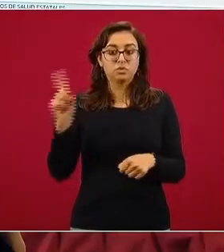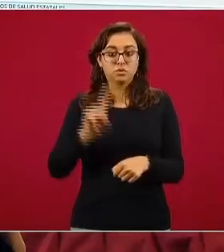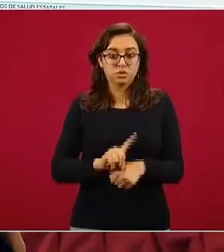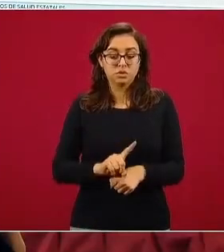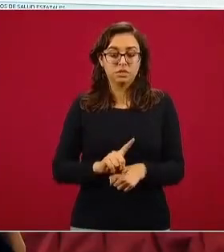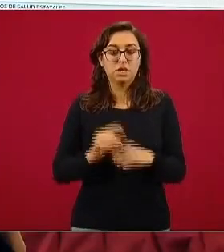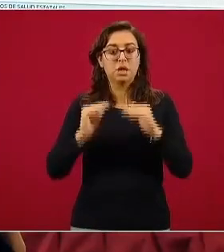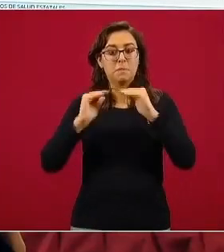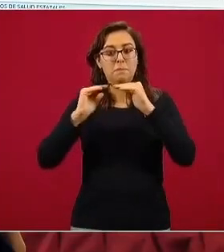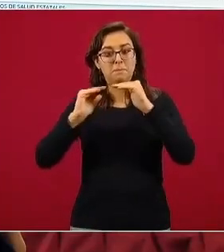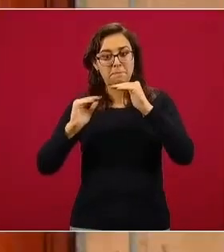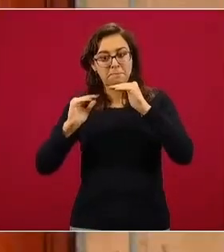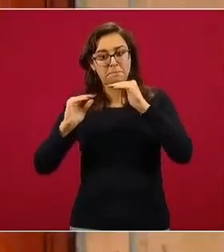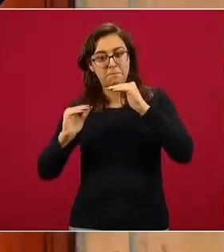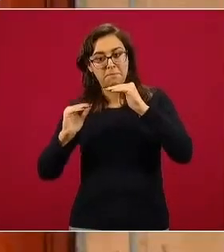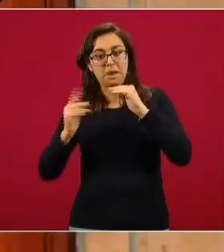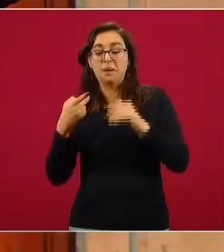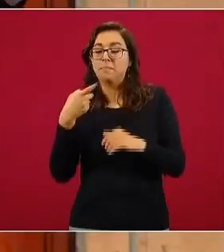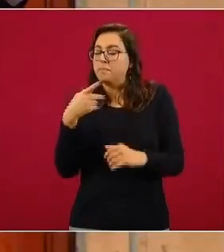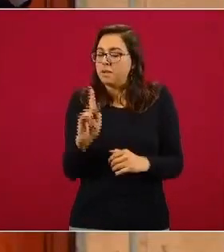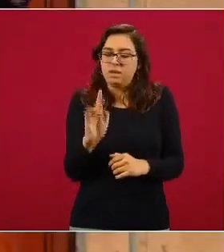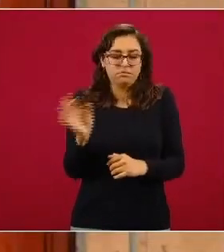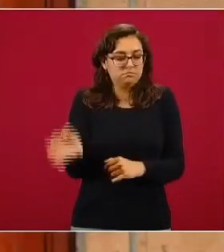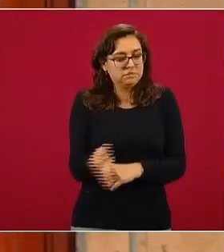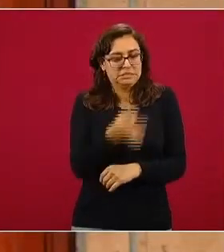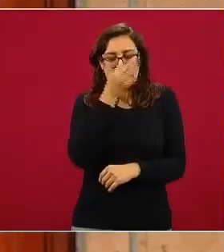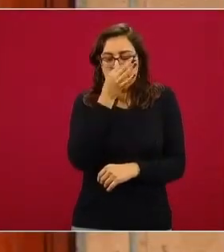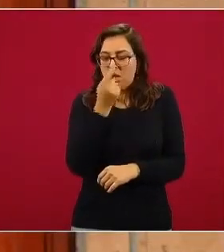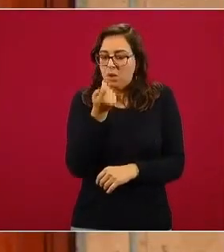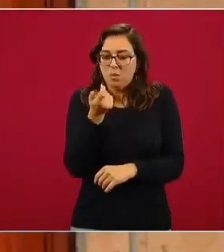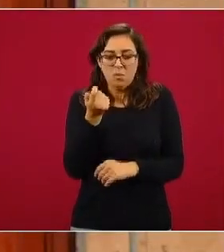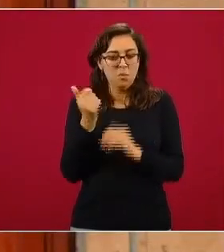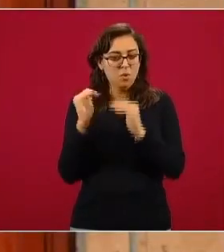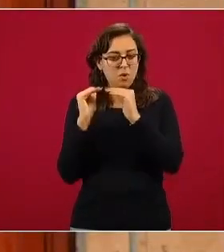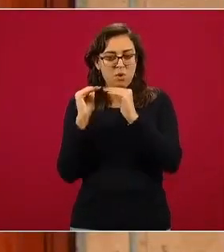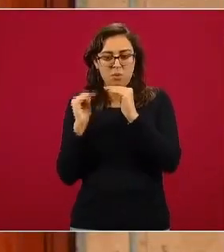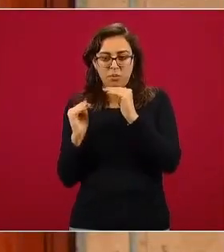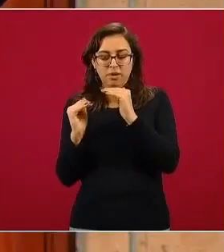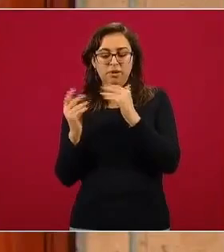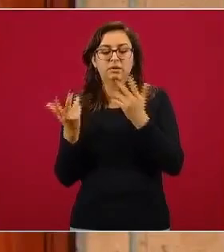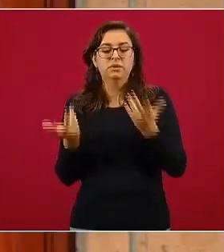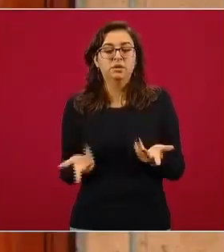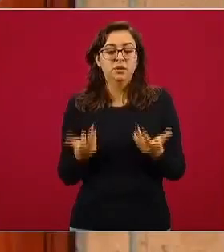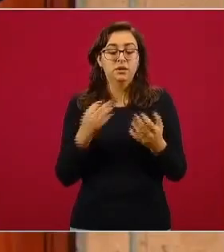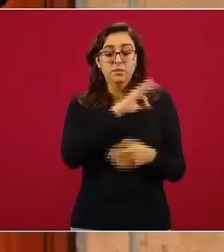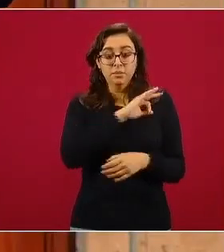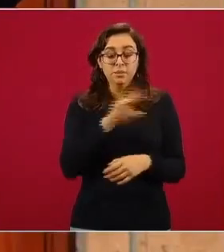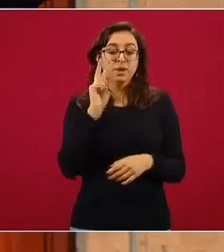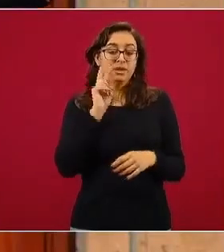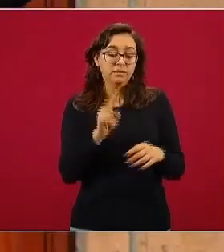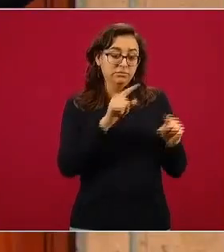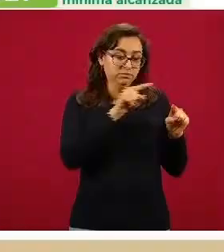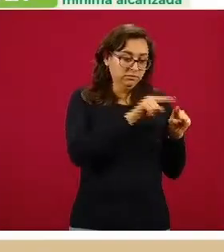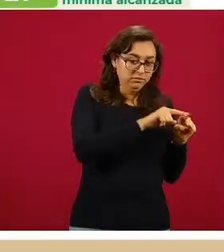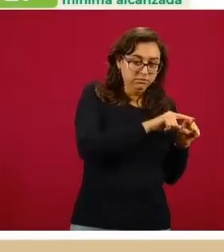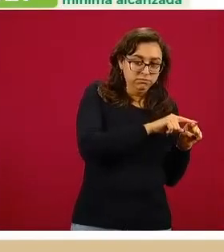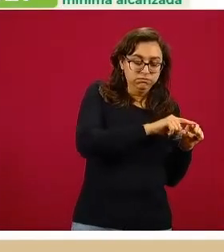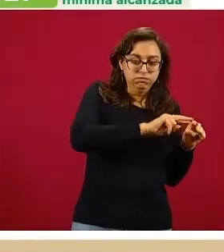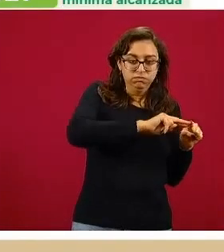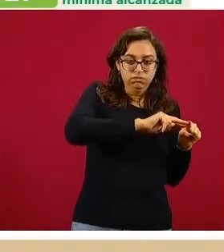una caída, sin embargo esta ligera caída es la que observamos prácticamente, si vemos toda la línea desde que